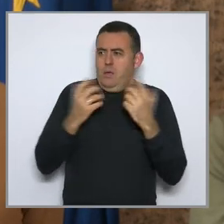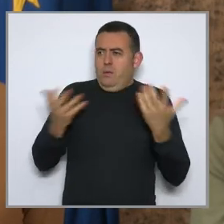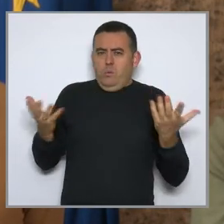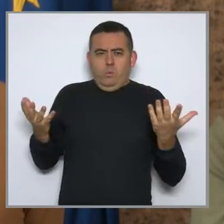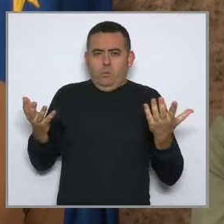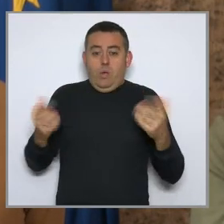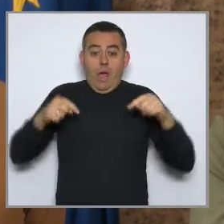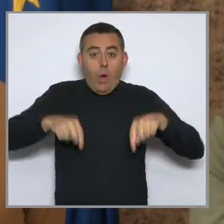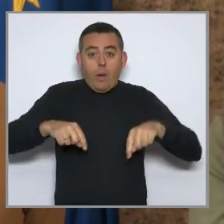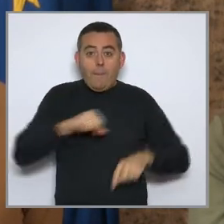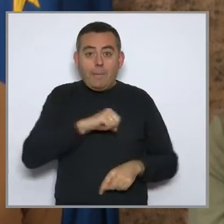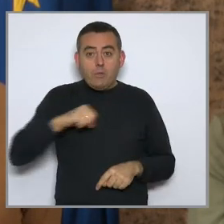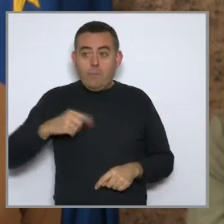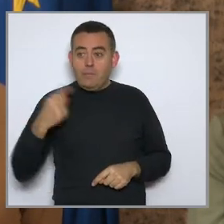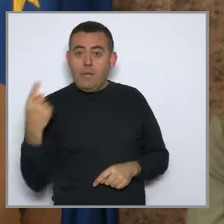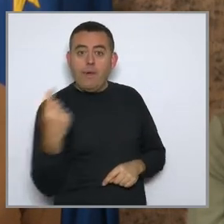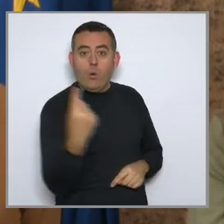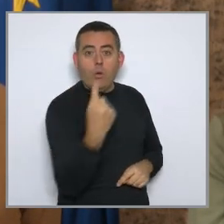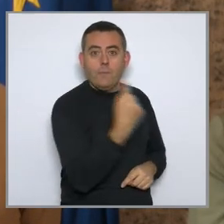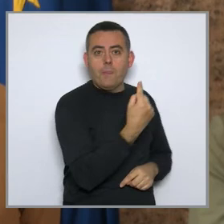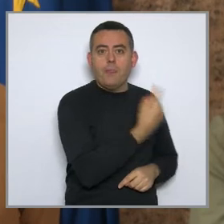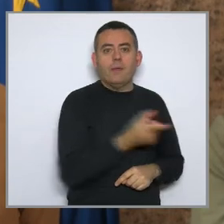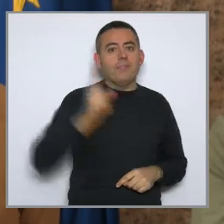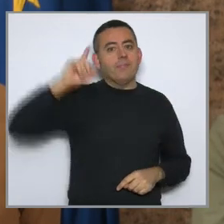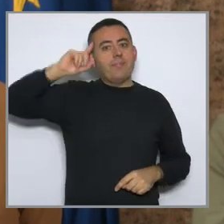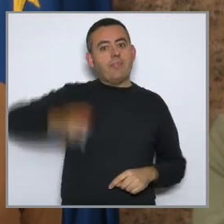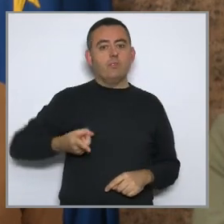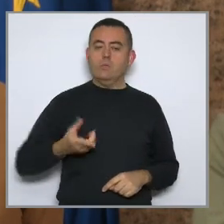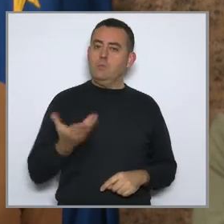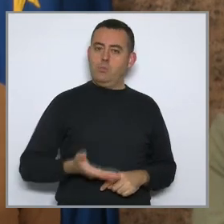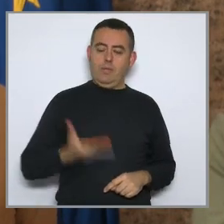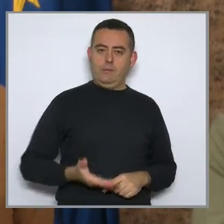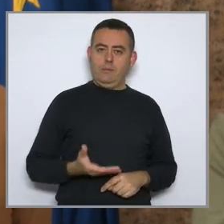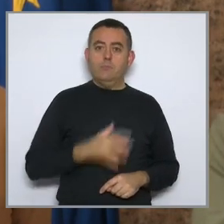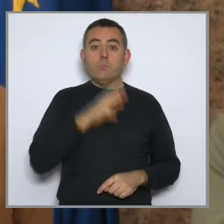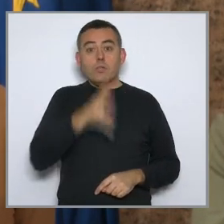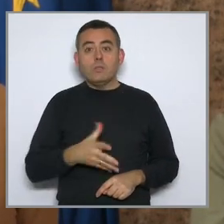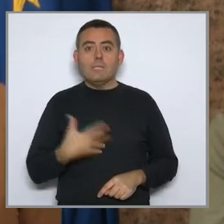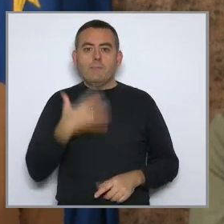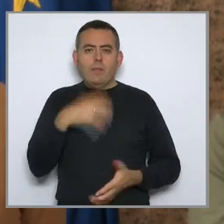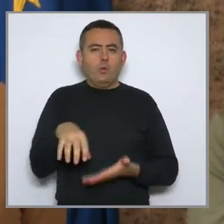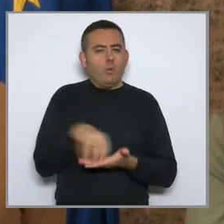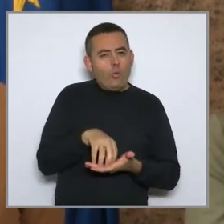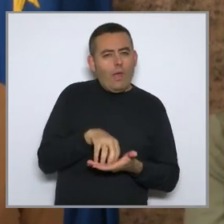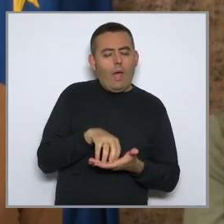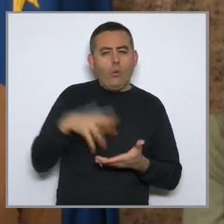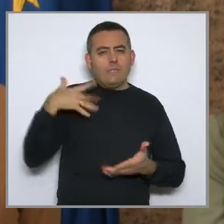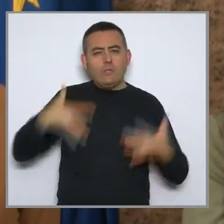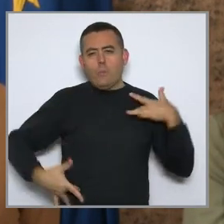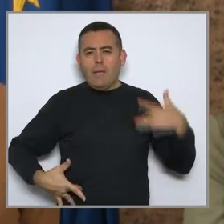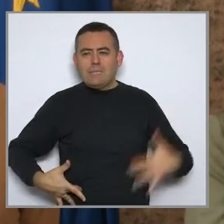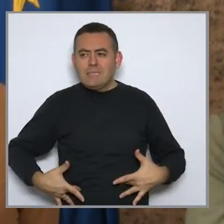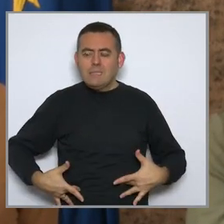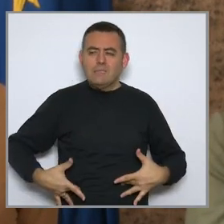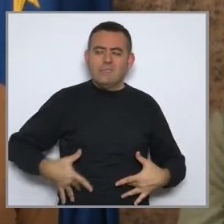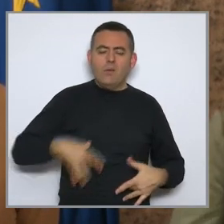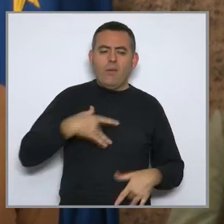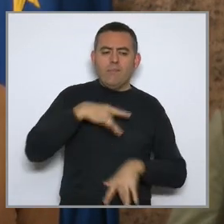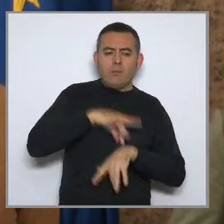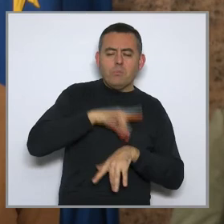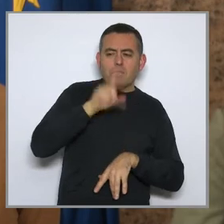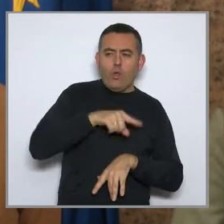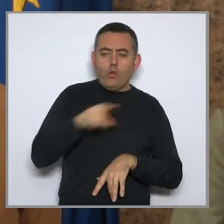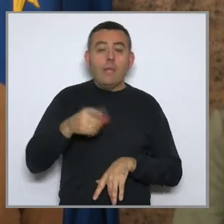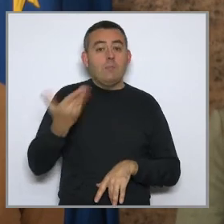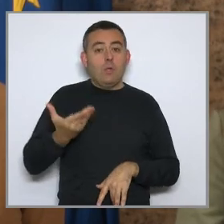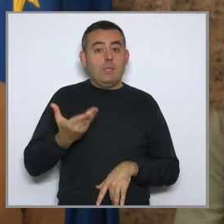eso, ante la duda, ante cualquier síntoma de la enfermedad, lo primero que hay que hacer es